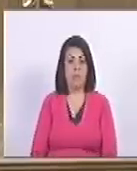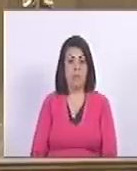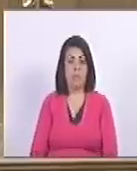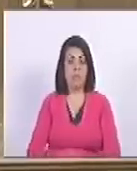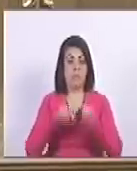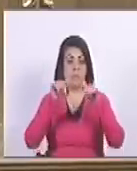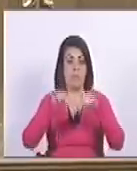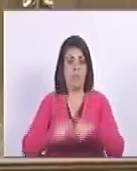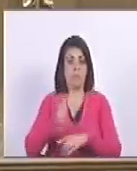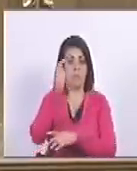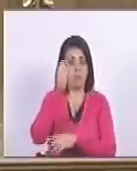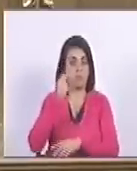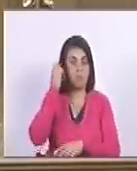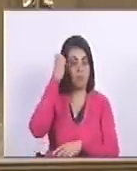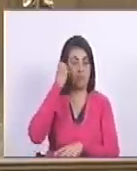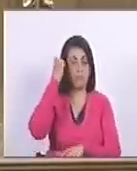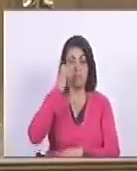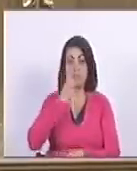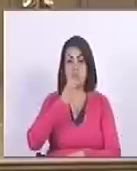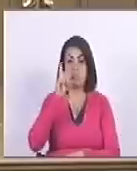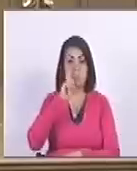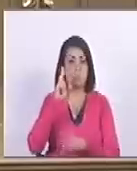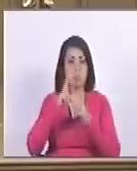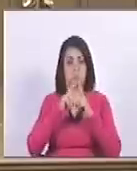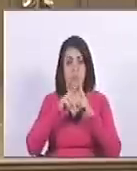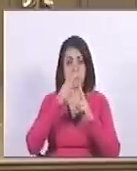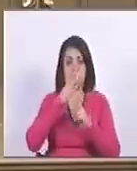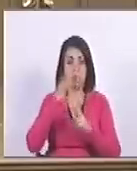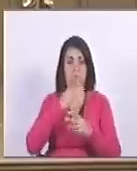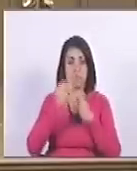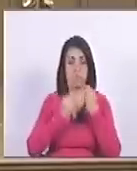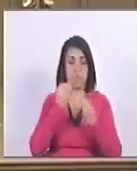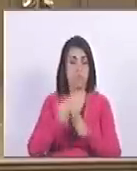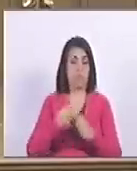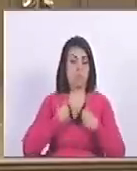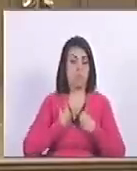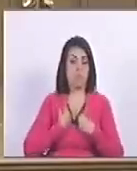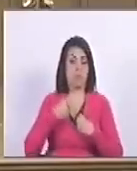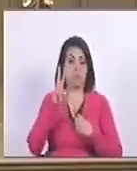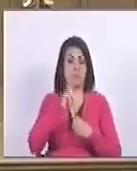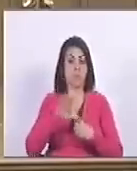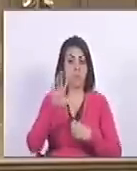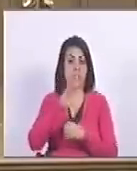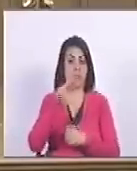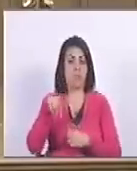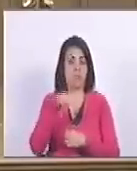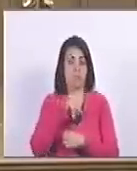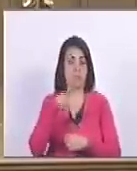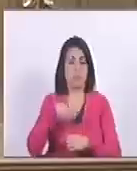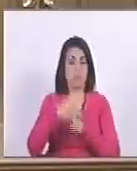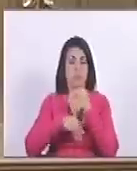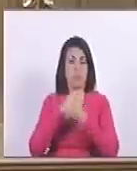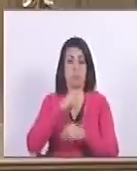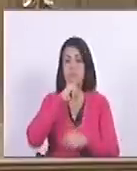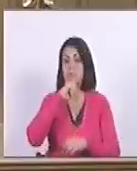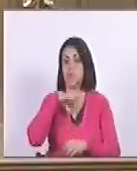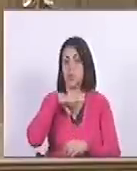Estos eurodiputados desconocen la realidad venezolana. Pero no solamente eso, desconocen la